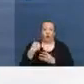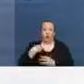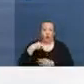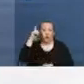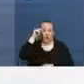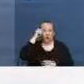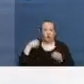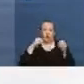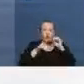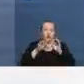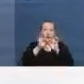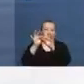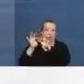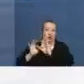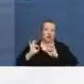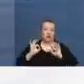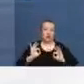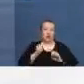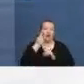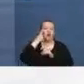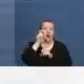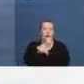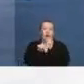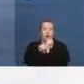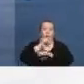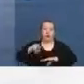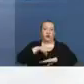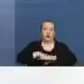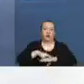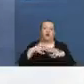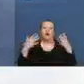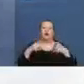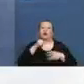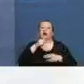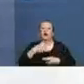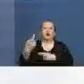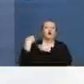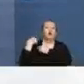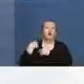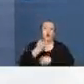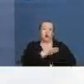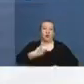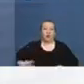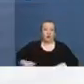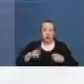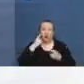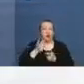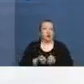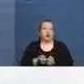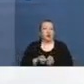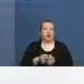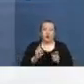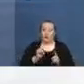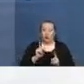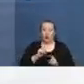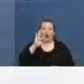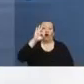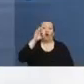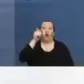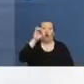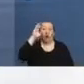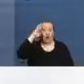para la defensa nacional y eso está en manos no el presidente la república con un control remoto de su oficina sino de las farc